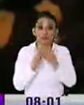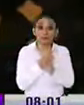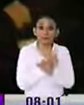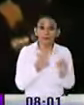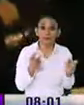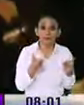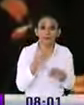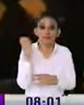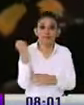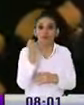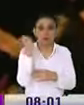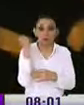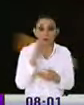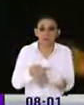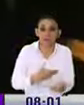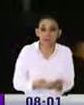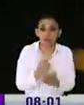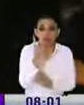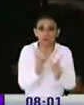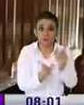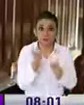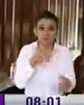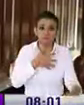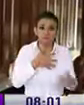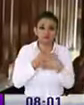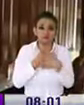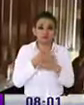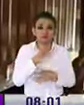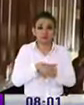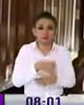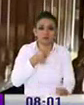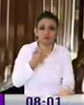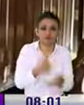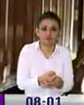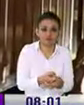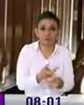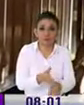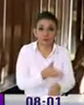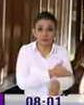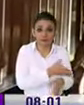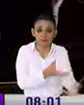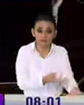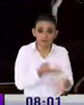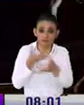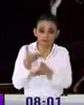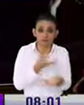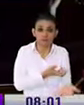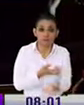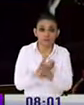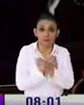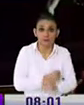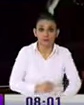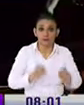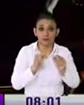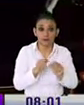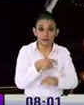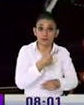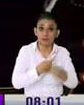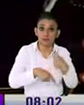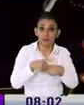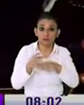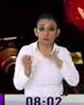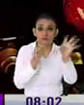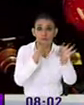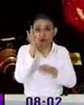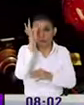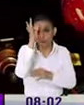2 hombres resultaron atrapados producto del incidente. Se realizaron labores de extracción para liberarlos. Los heridos fueron trasladados a casas